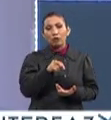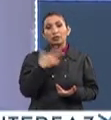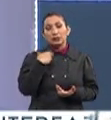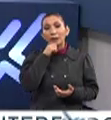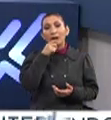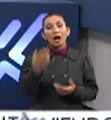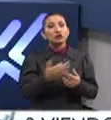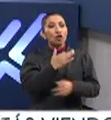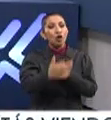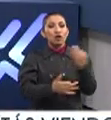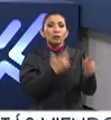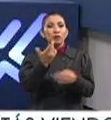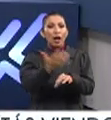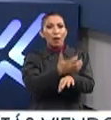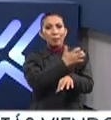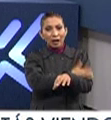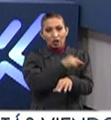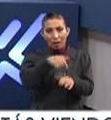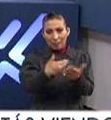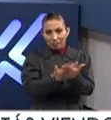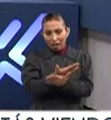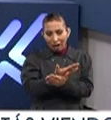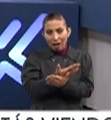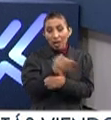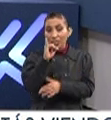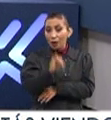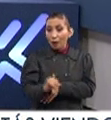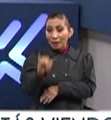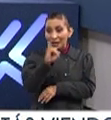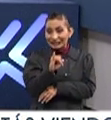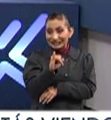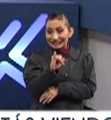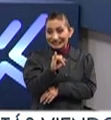pues también gracias a todos ustedes por acompañarnos esta mañana de jueves.